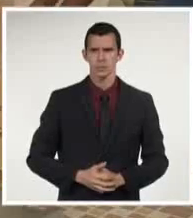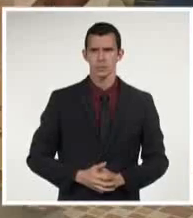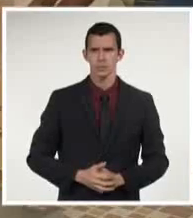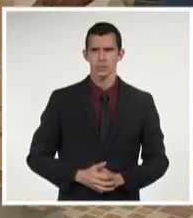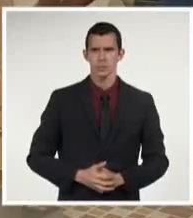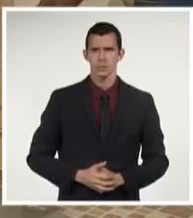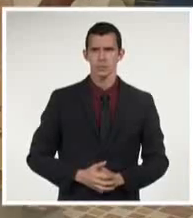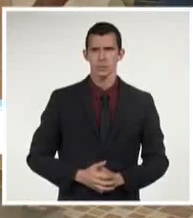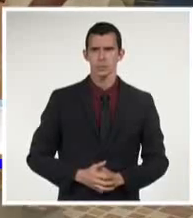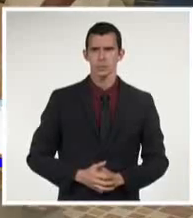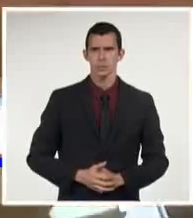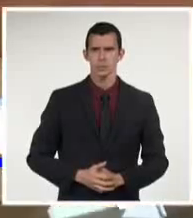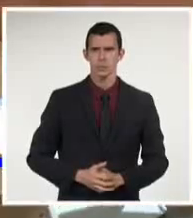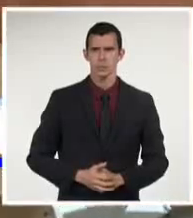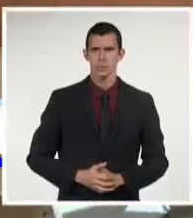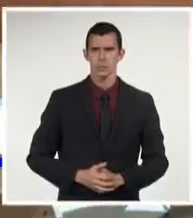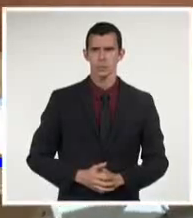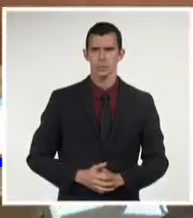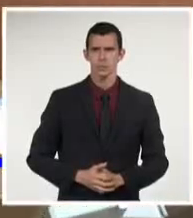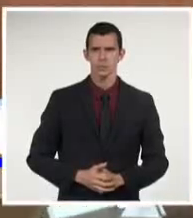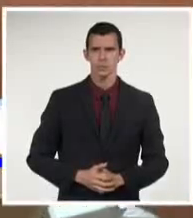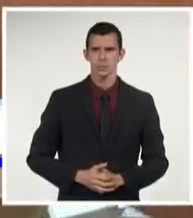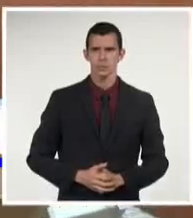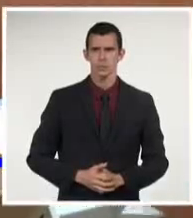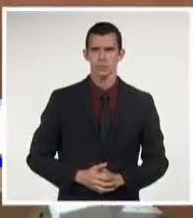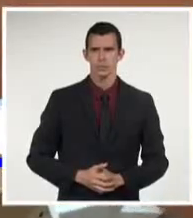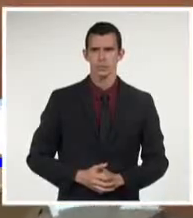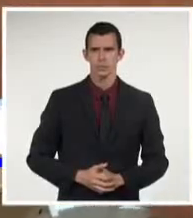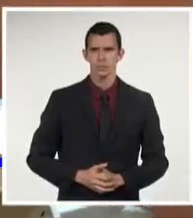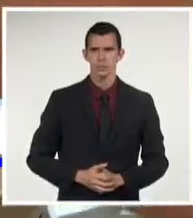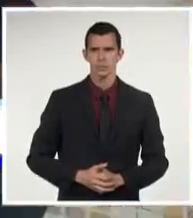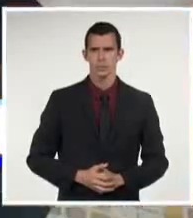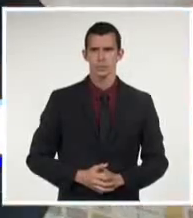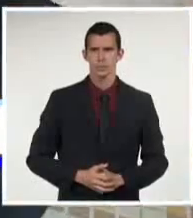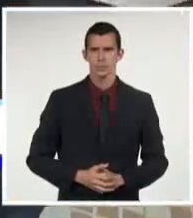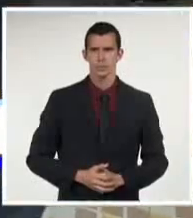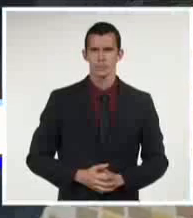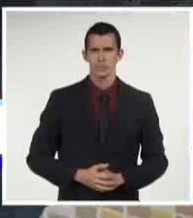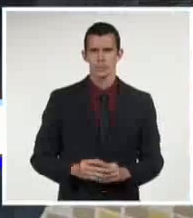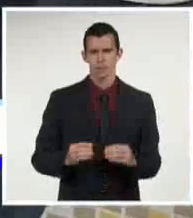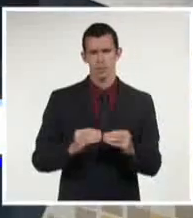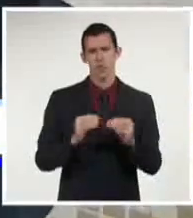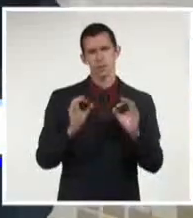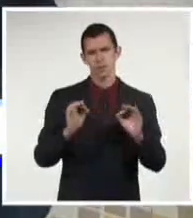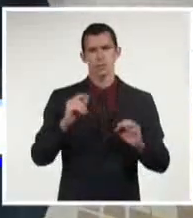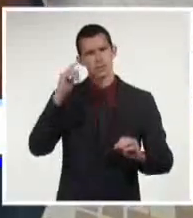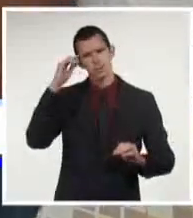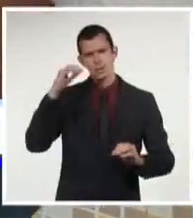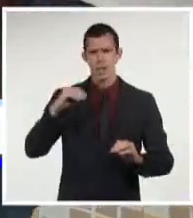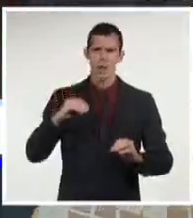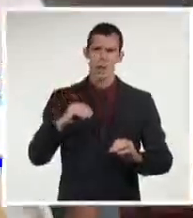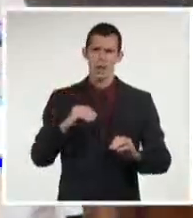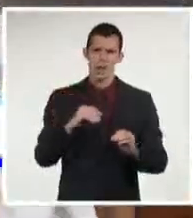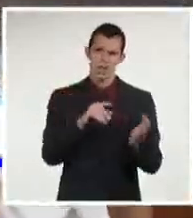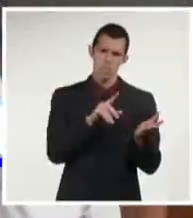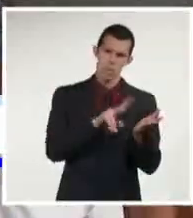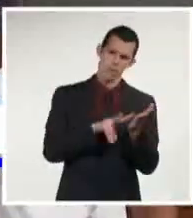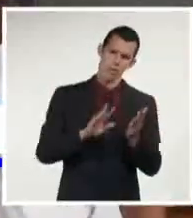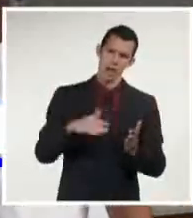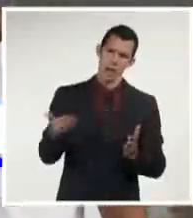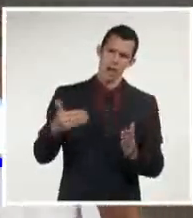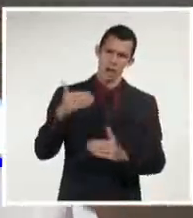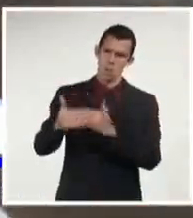Cuando la solidaridad se impone ante el pesar de muchos hermanos, hombres y mujeres de la Central de Trabajadores de Cuba,